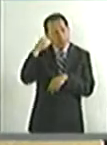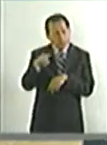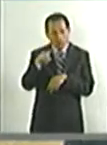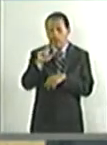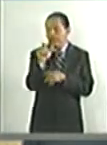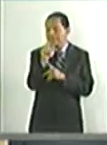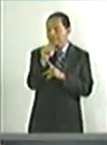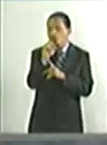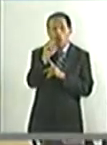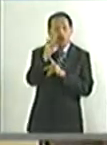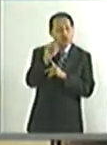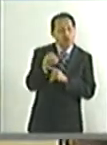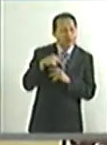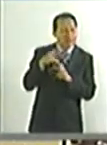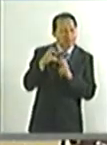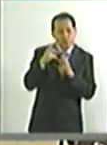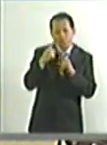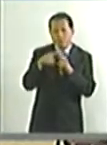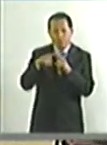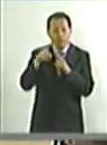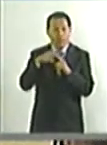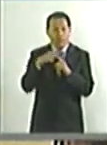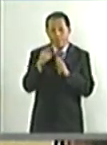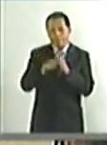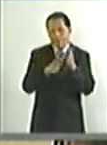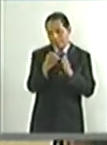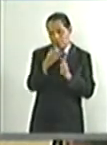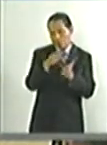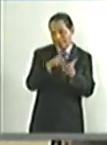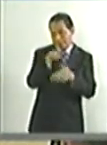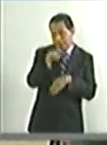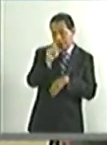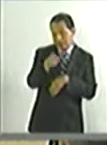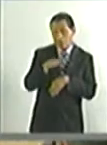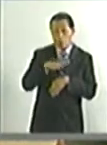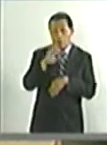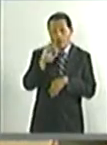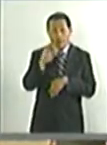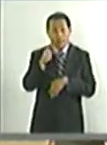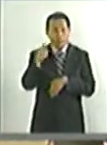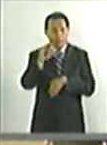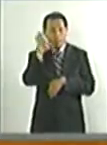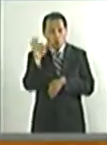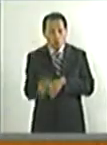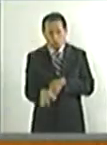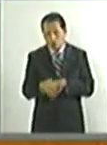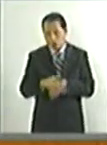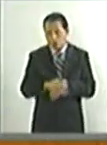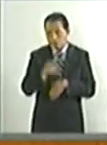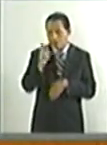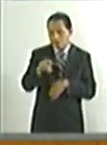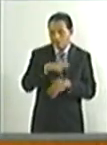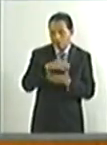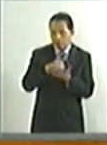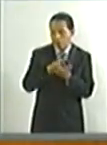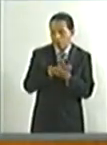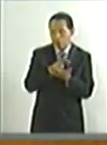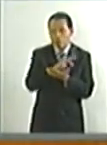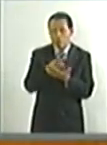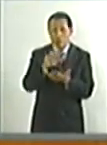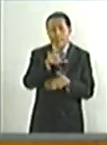en México durante el mes de enero de 2017 de 46%, ubicándose